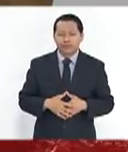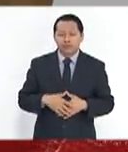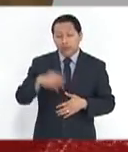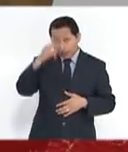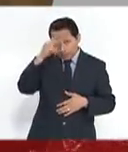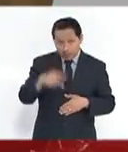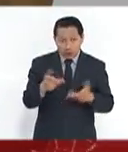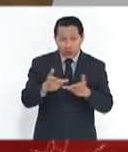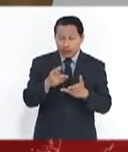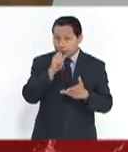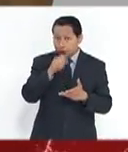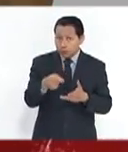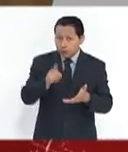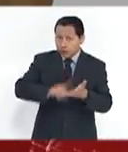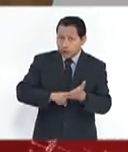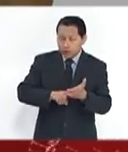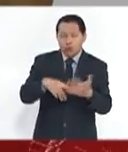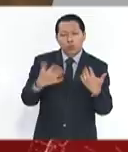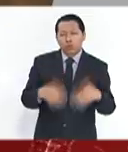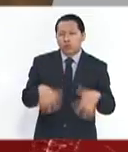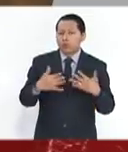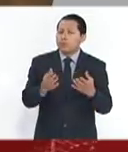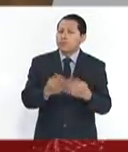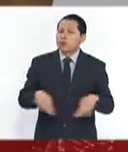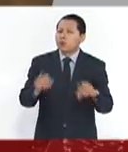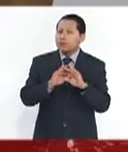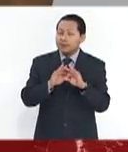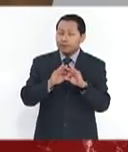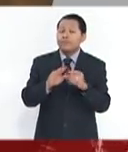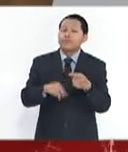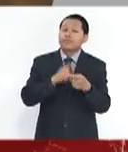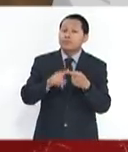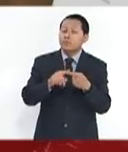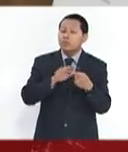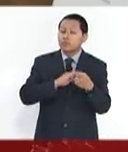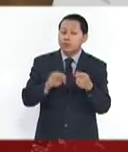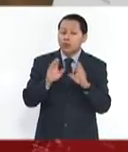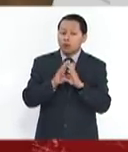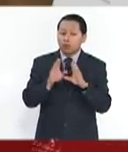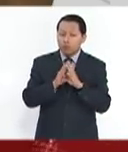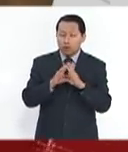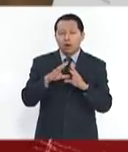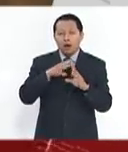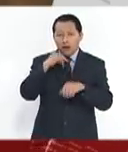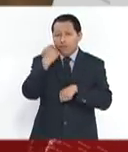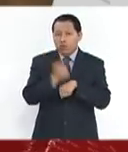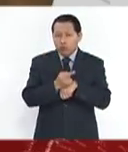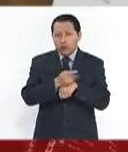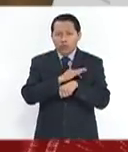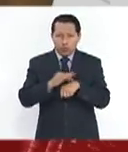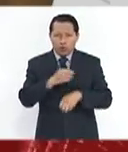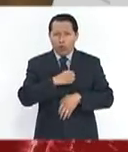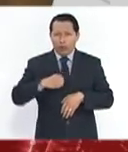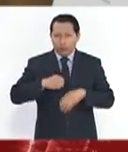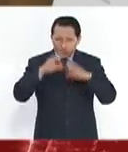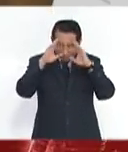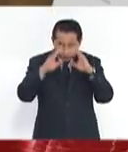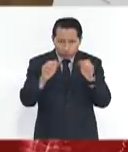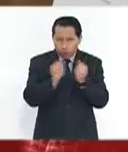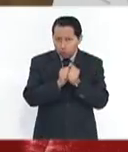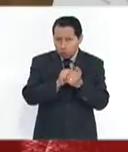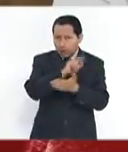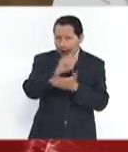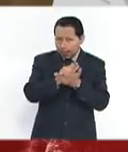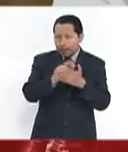México tiene una enorme significación. Por un lado, testimonia la voluntad y el compromiso con las reformas y